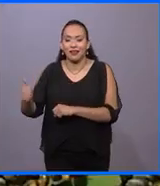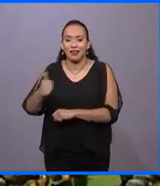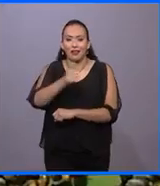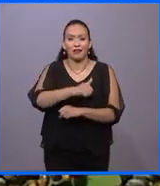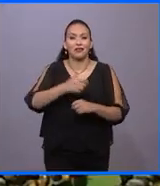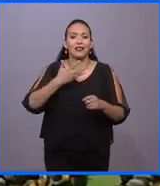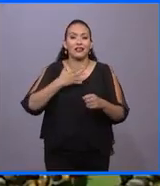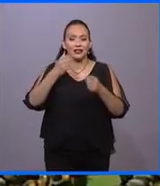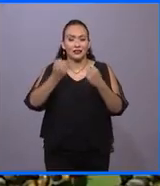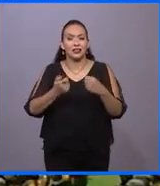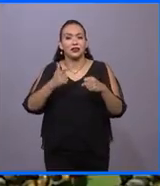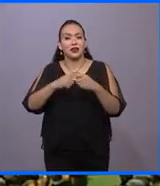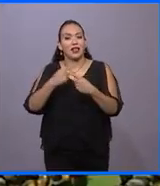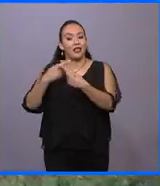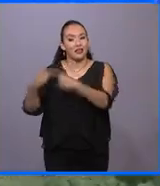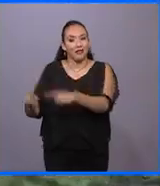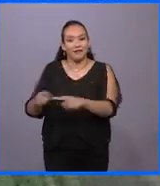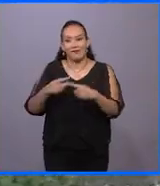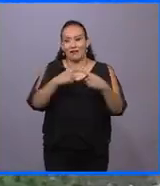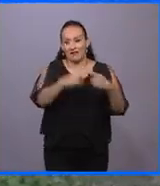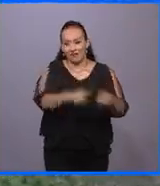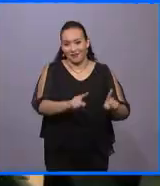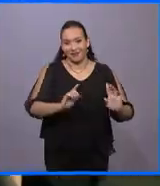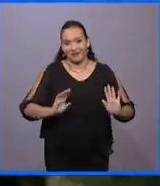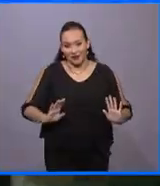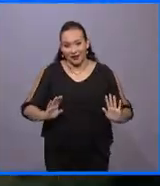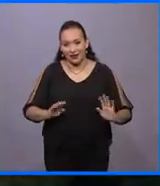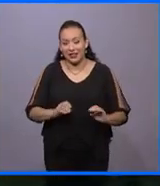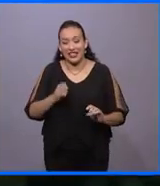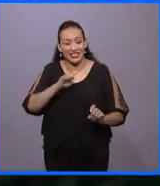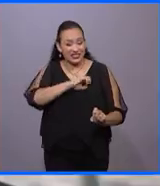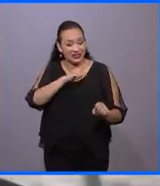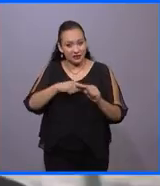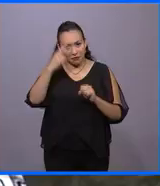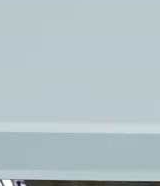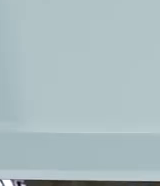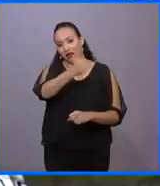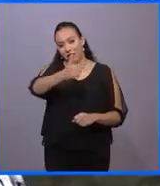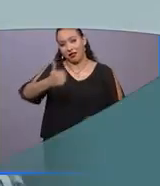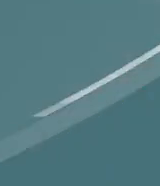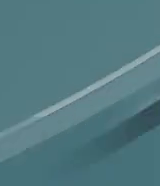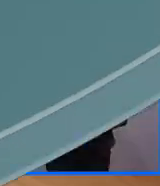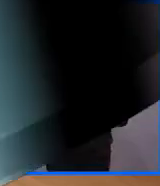de seguridad social distintos y específicos.